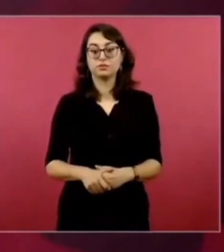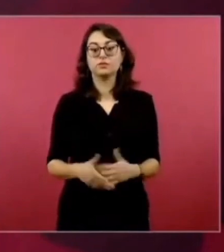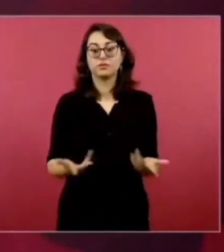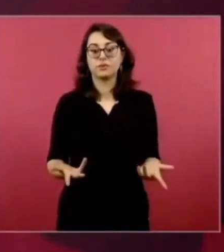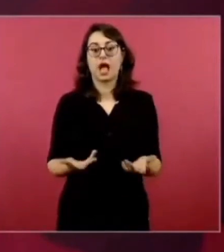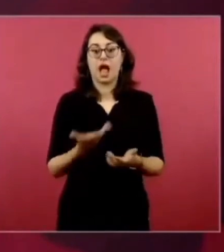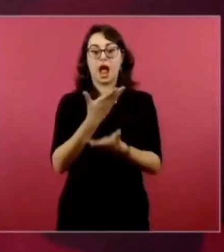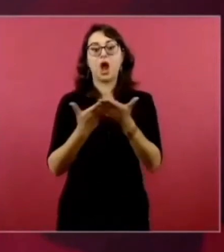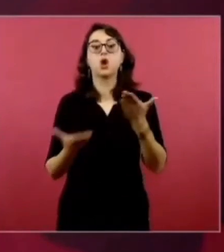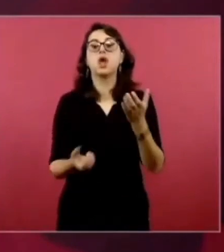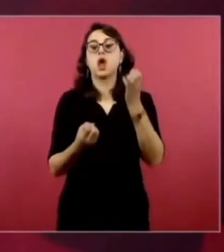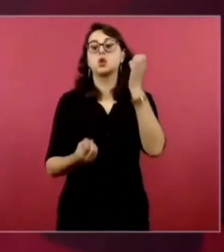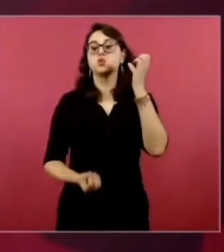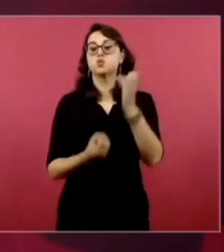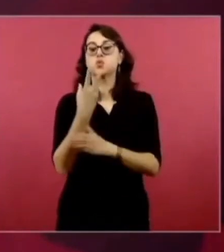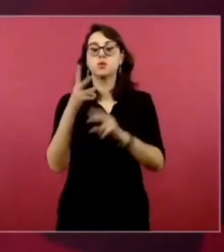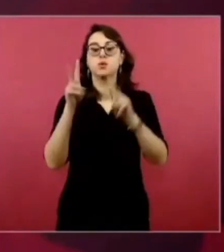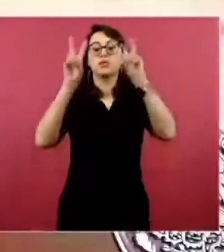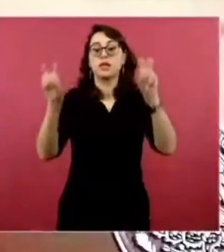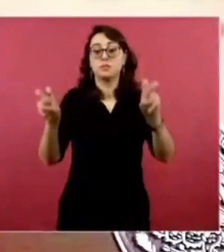no lo digo yo,